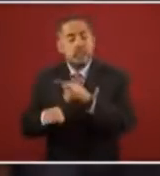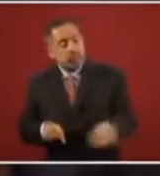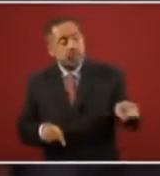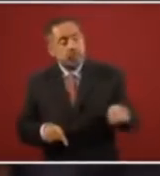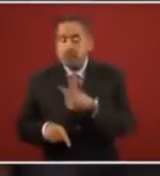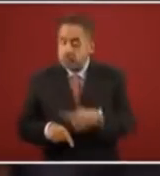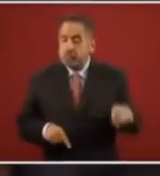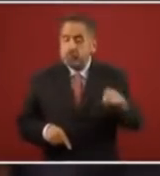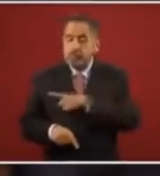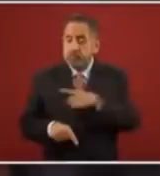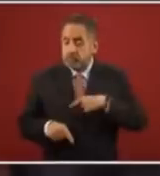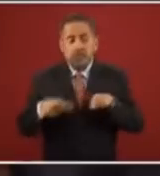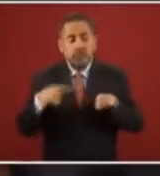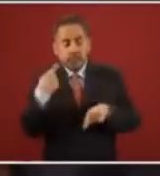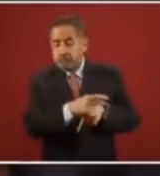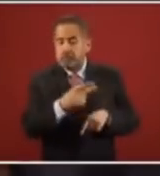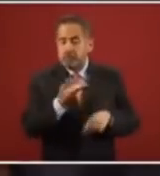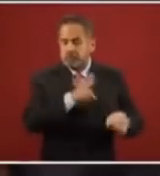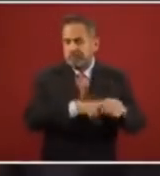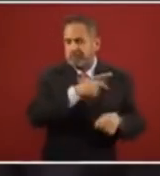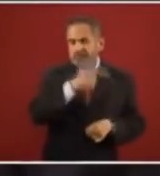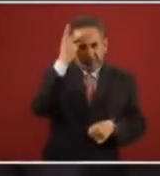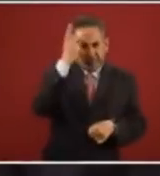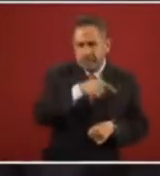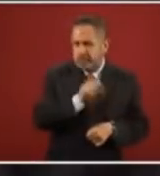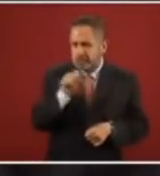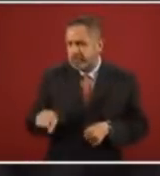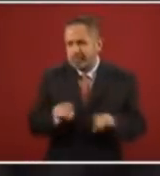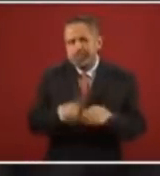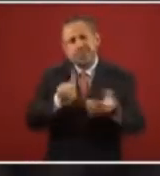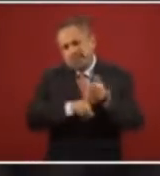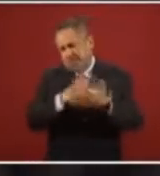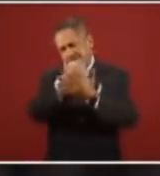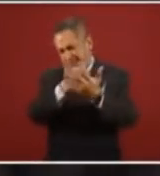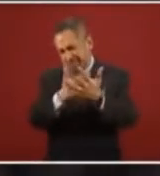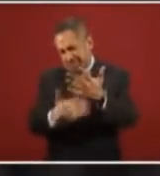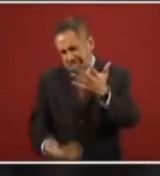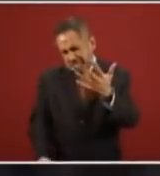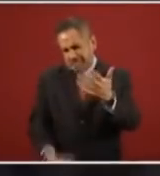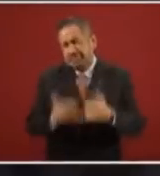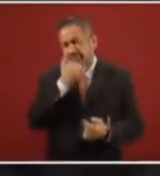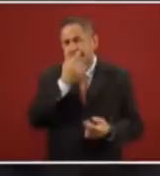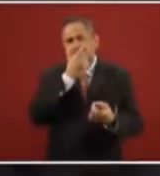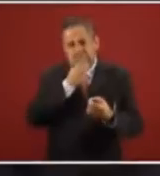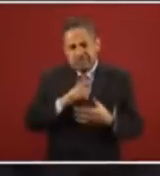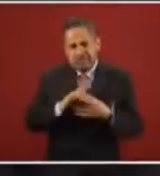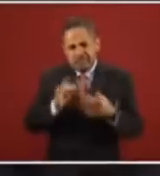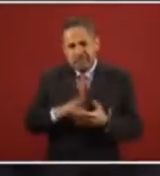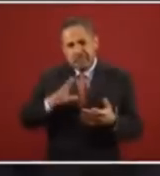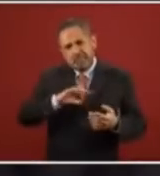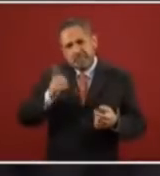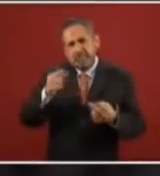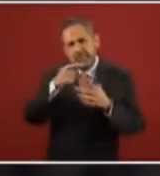hacer su análisis ahí y no les permite en otro lado. En fin, la lista es larguísima. ¿Qué me puede usted decir al respecto? Tengo otras